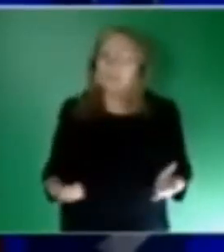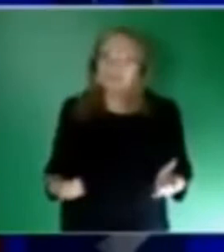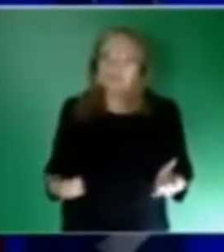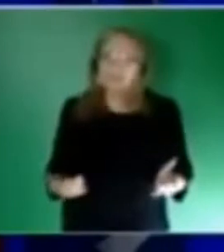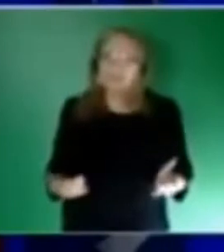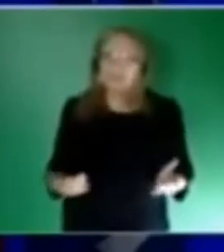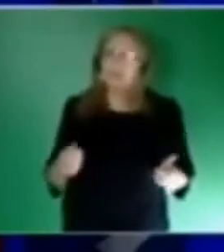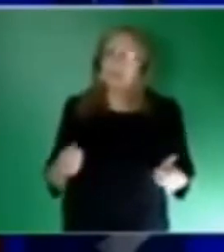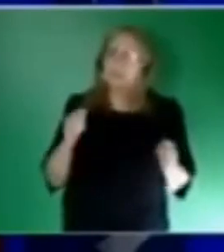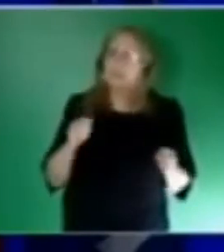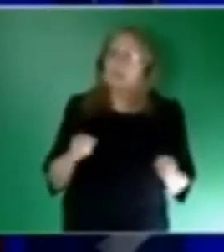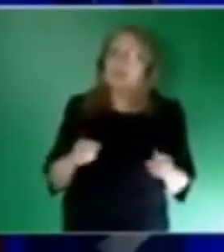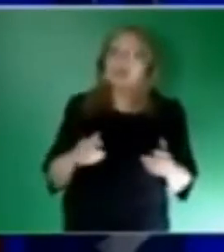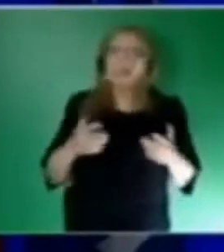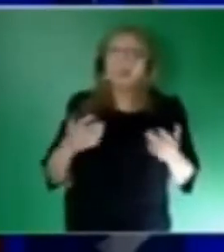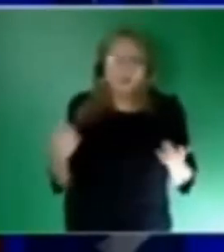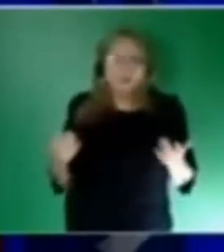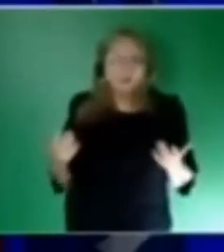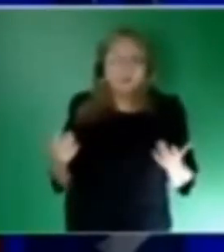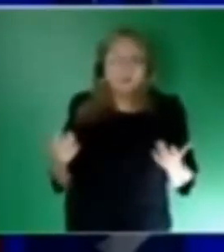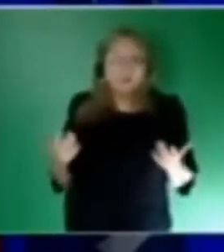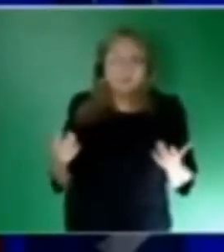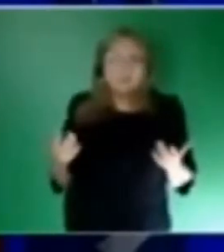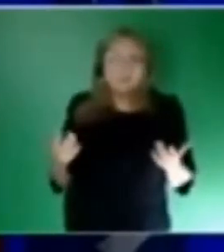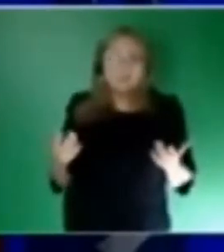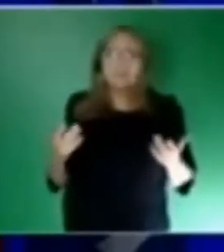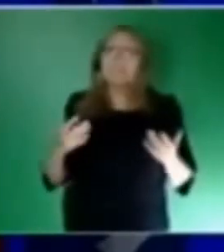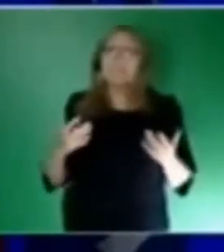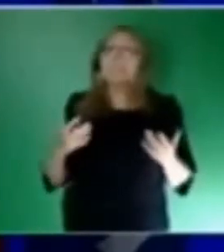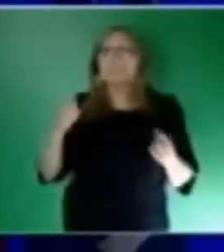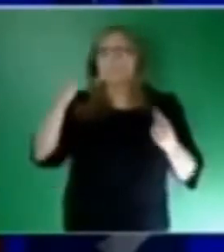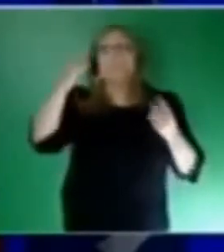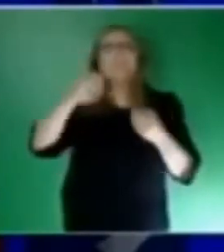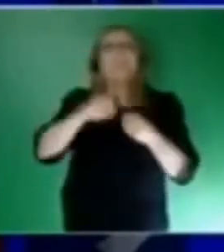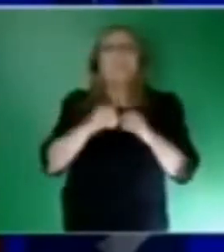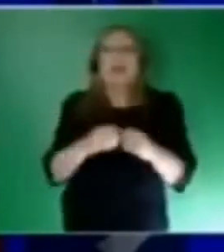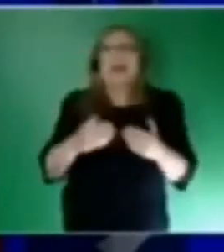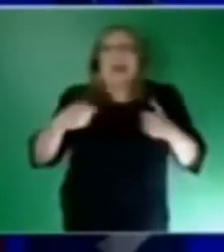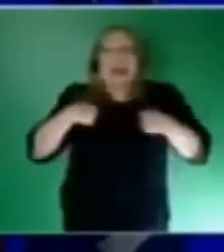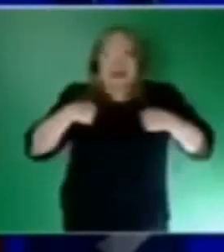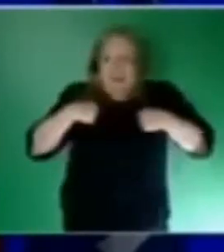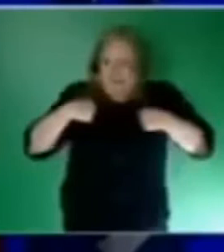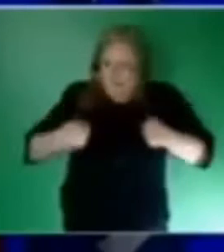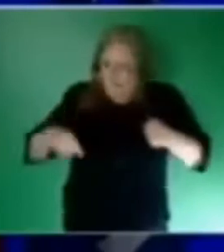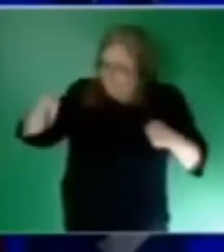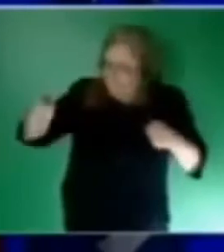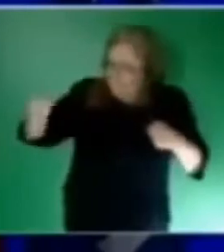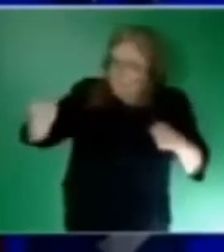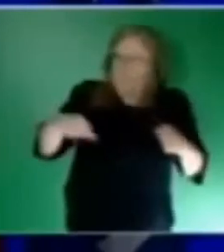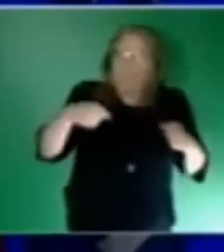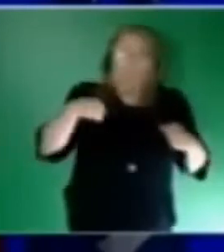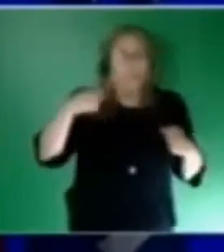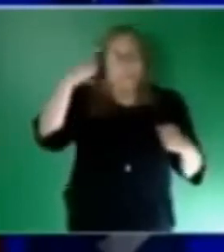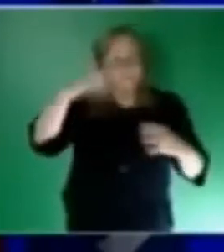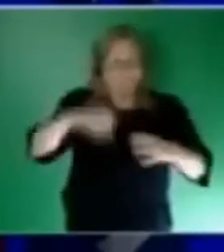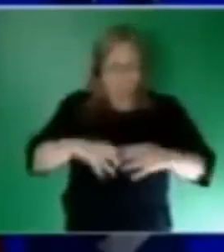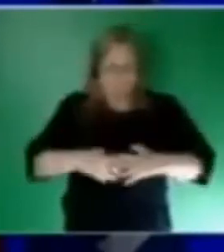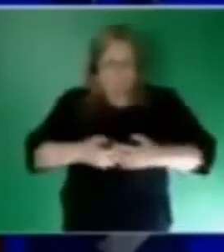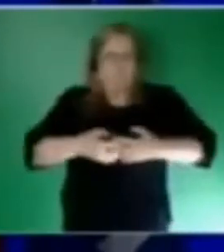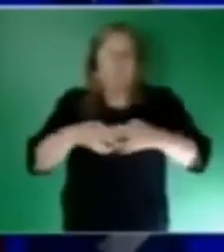la causa es el modelo de civilización que hemos contado y lo que tenemos que revisar en nuestra forma de